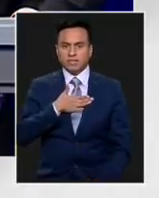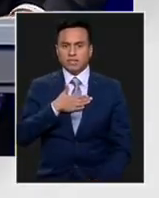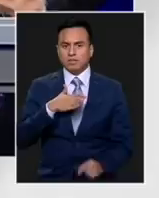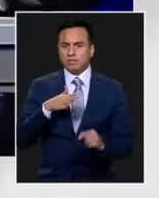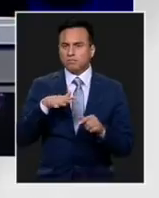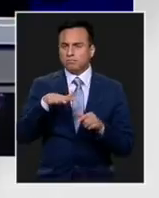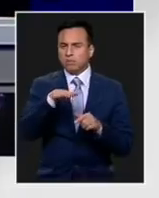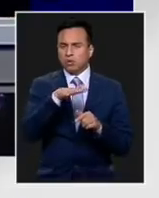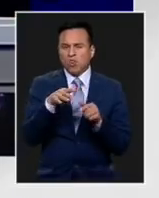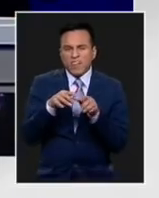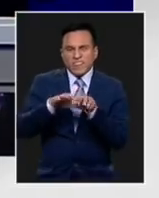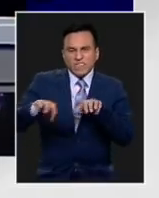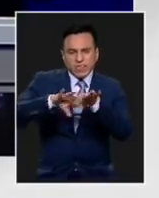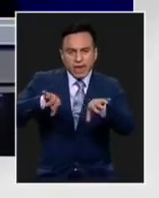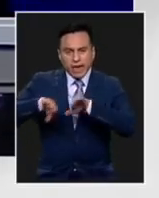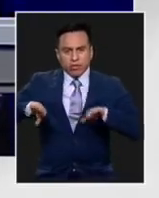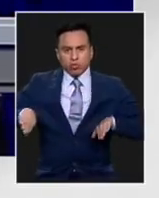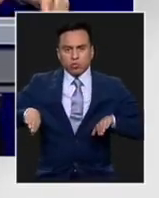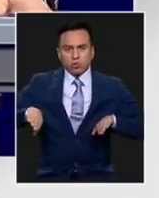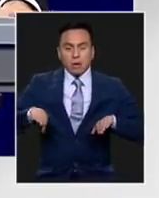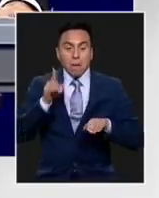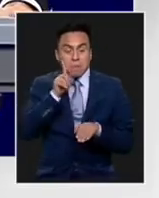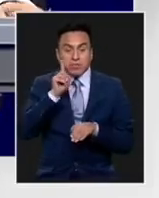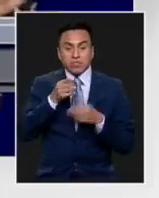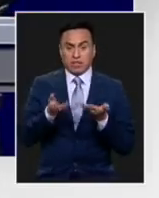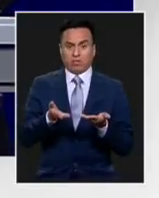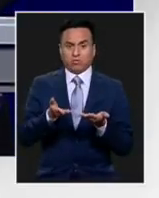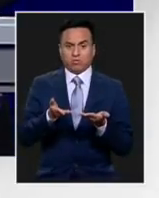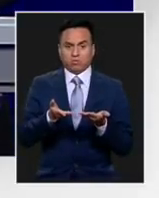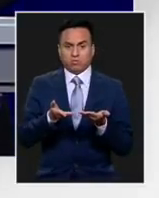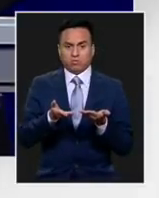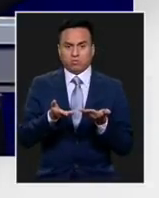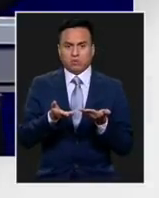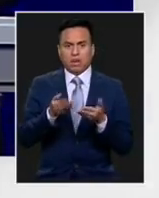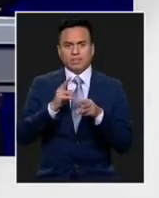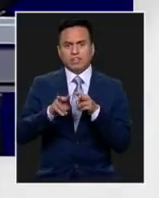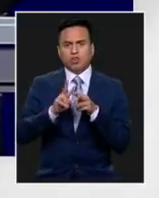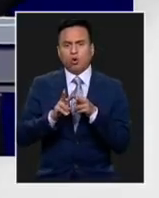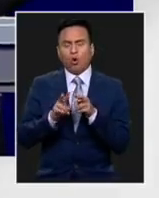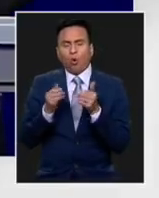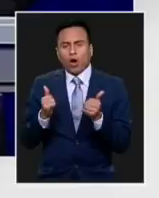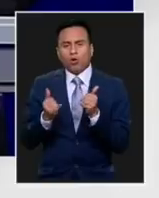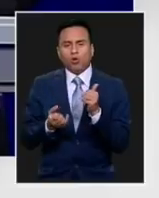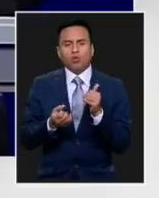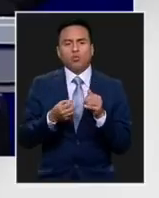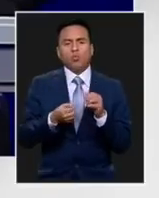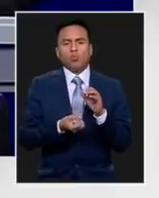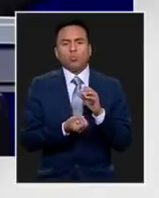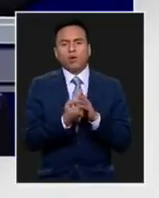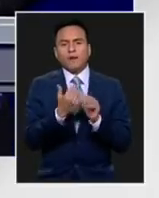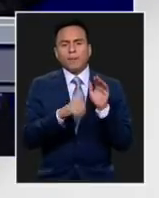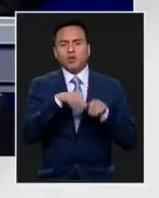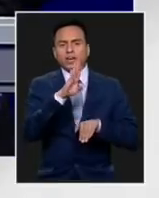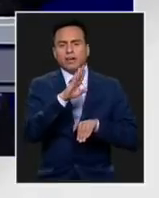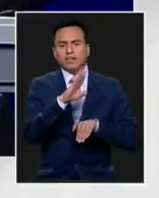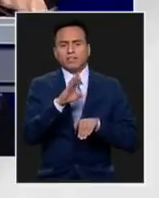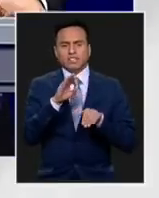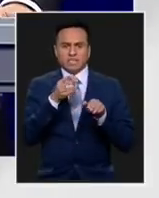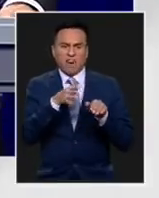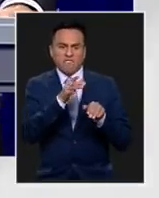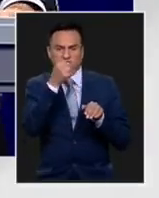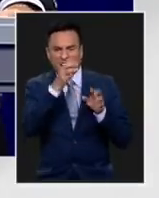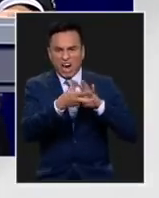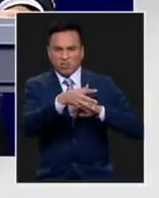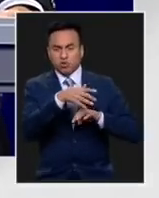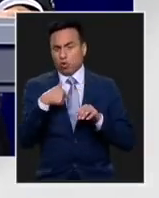barro dividiendo, mintiendo, haciéndole el juego a la nueva mayoría, siga usted solo en el barro.